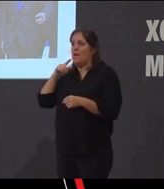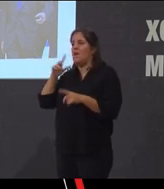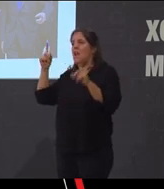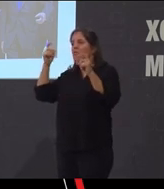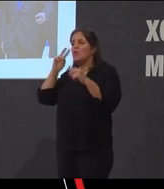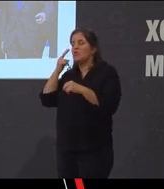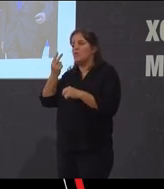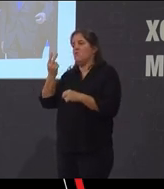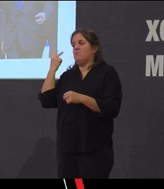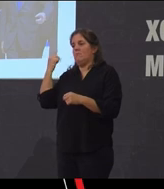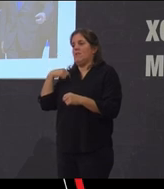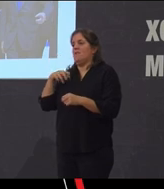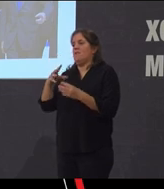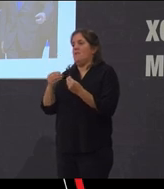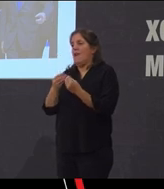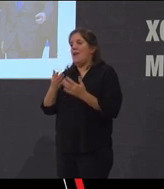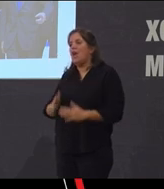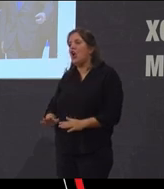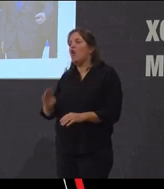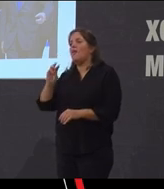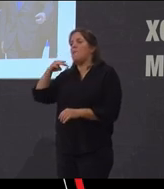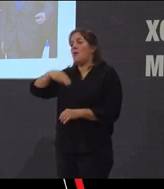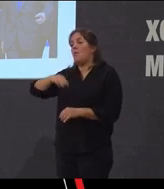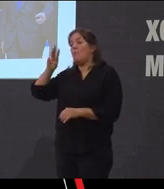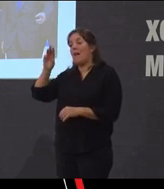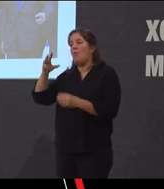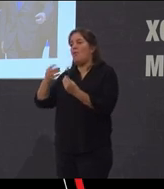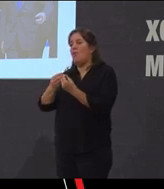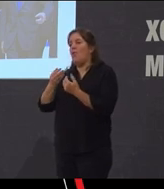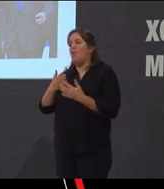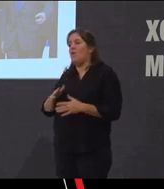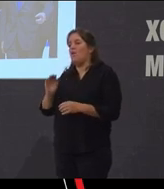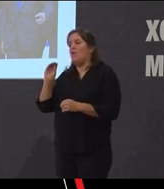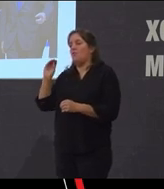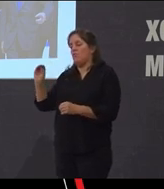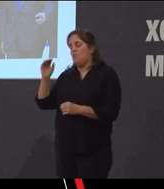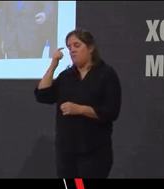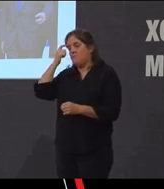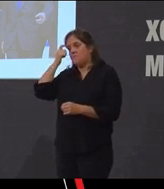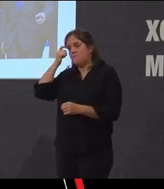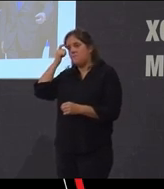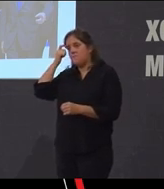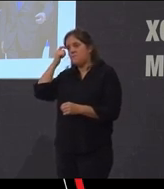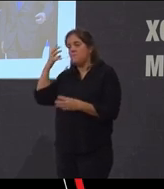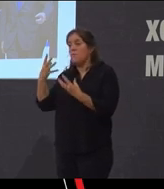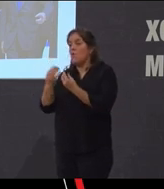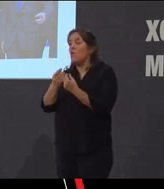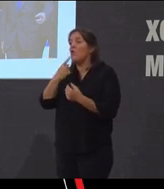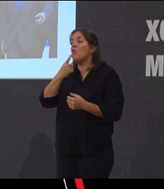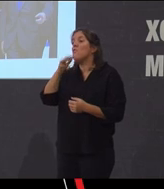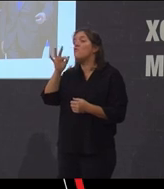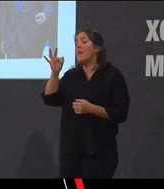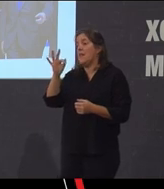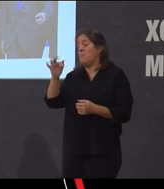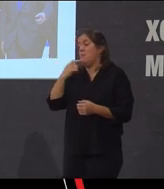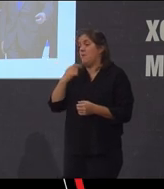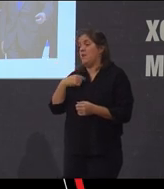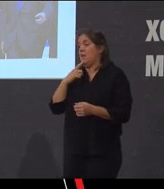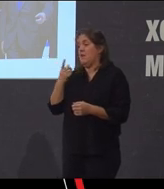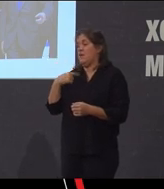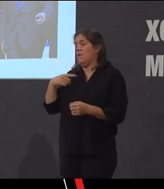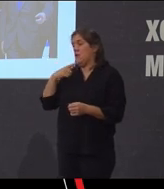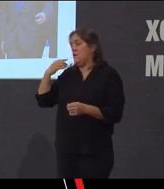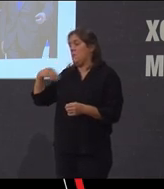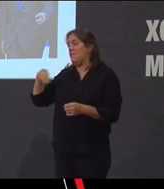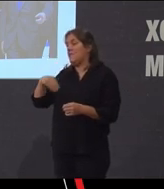fillo de Manuel Prado, moi ben relacionado, un dos grandes señores do IBEX 35, presidente